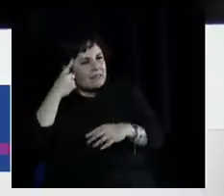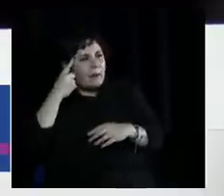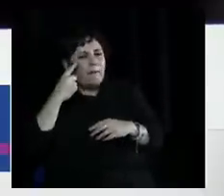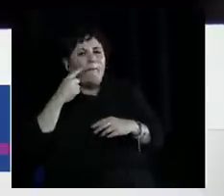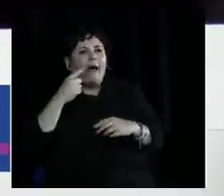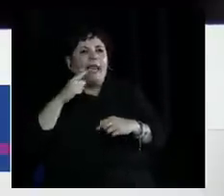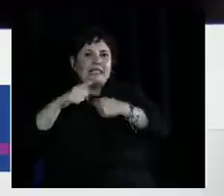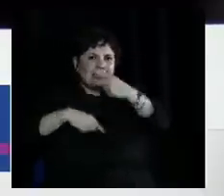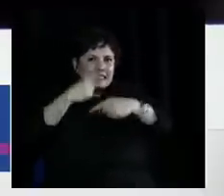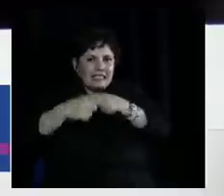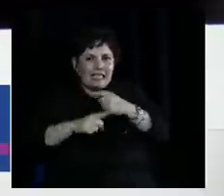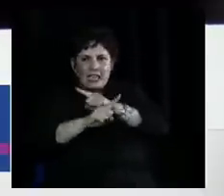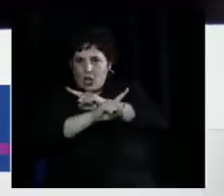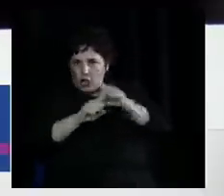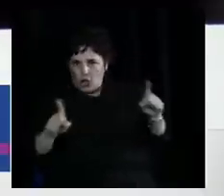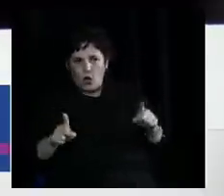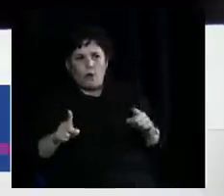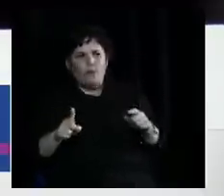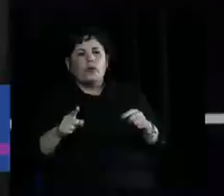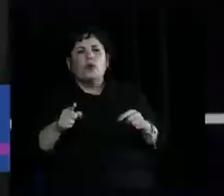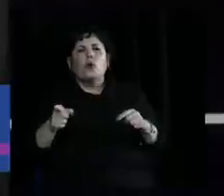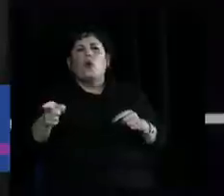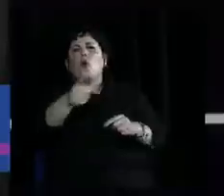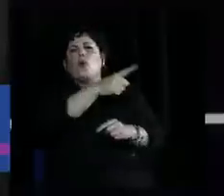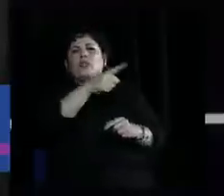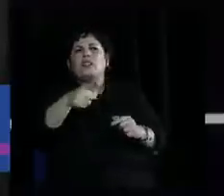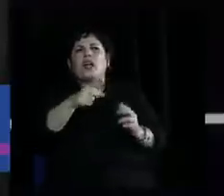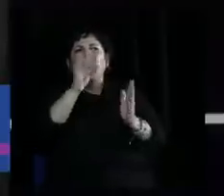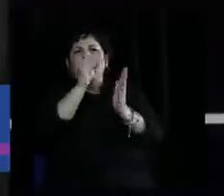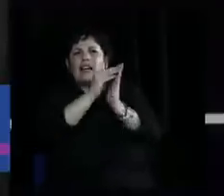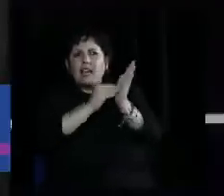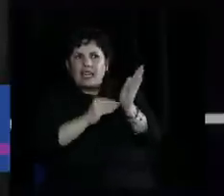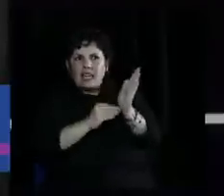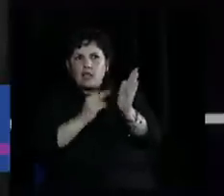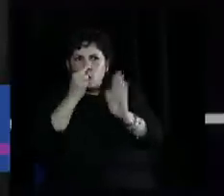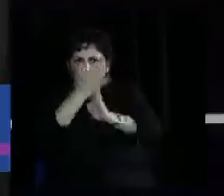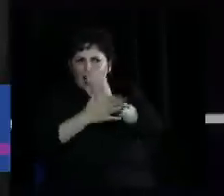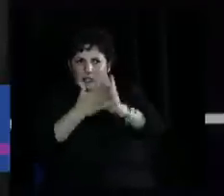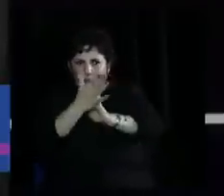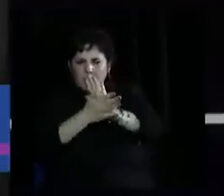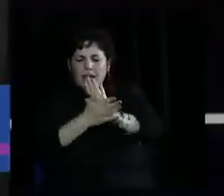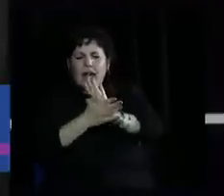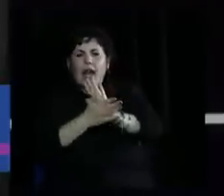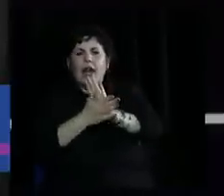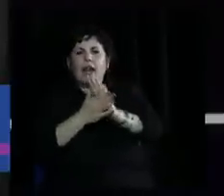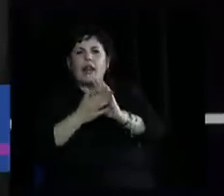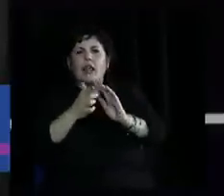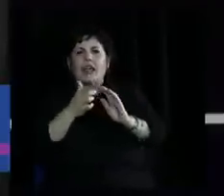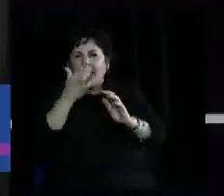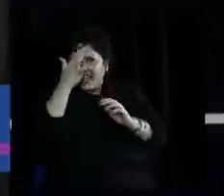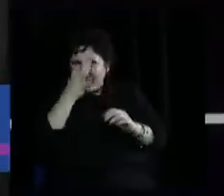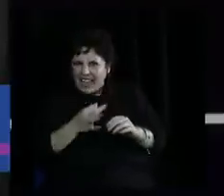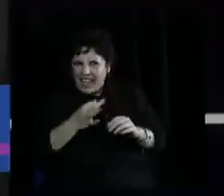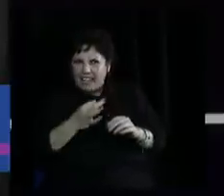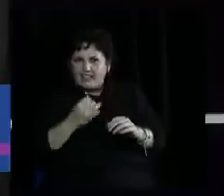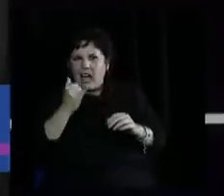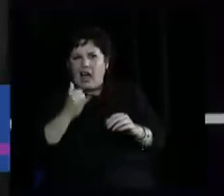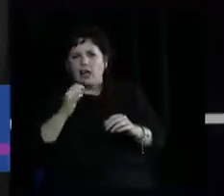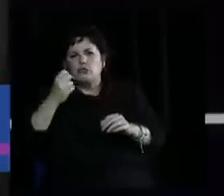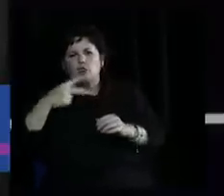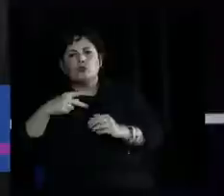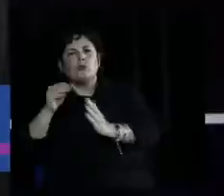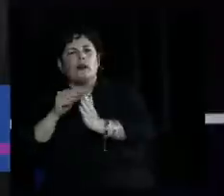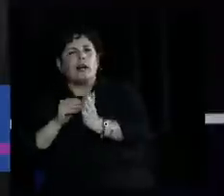mayores. ¿Cómo hicieron el registro de estos casos? ¿Es a nivel nacional? Y también te quería preguntar si crees que hay un subregistro